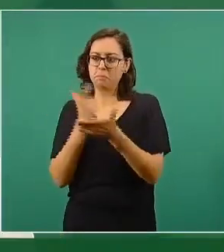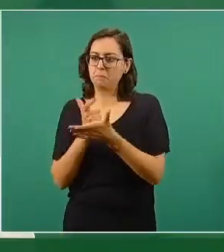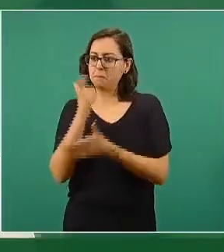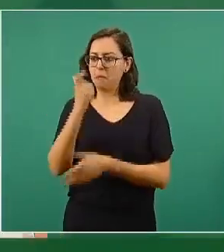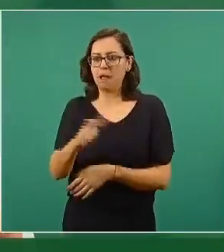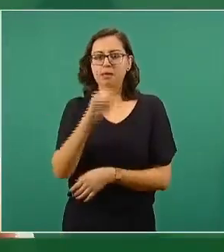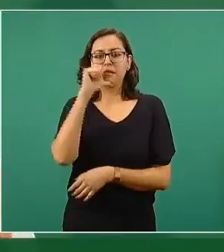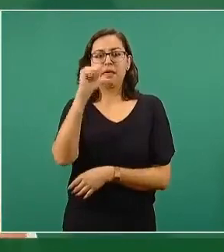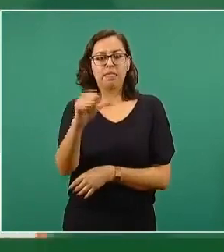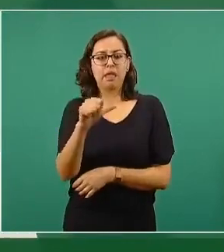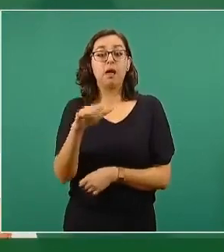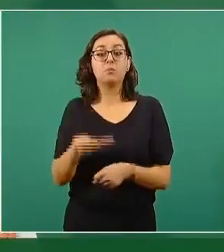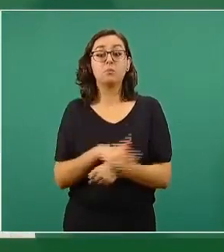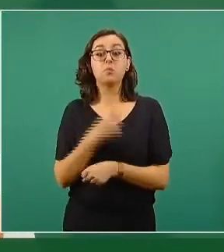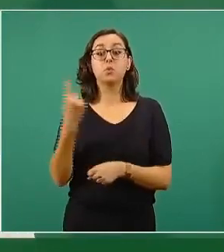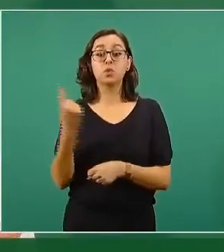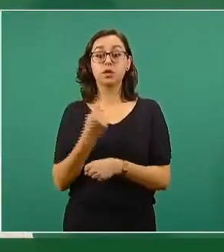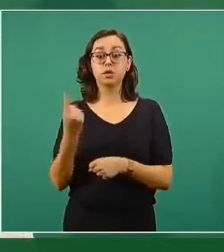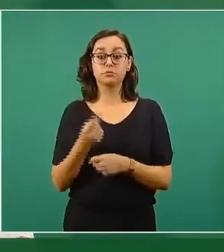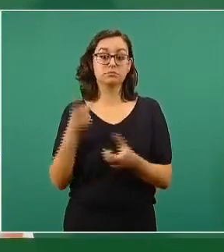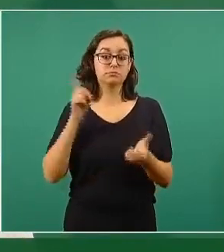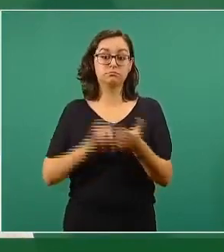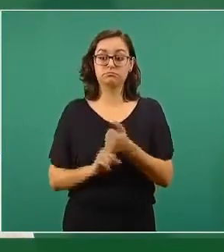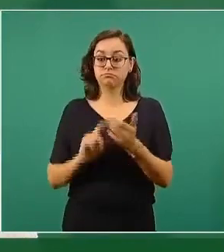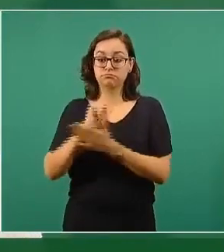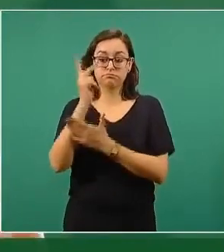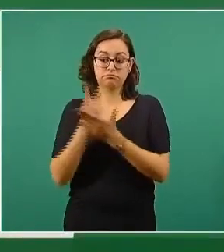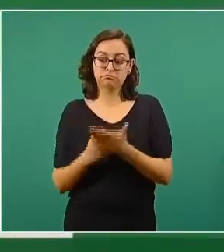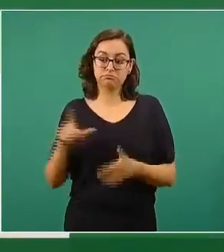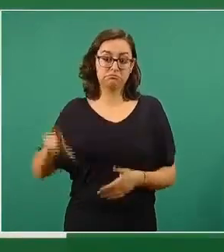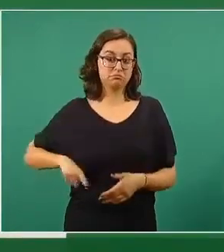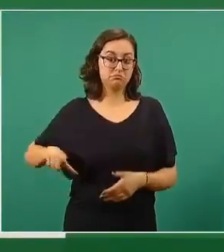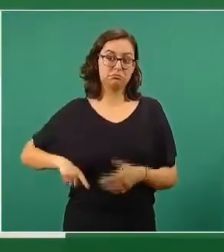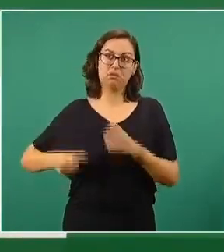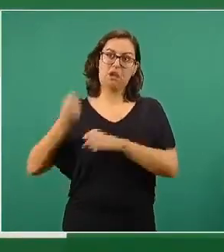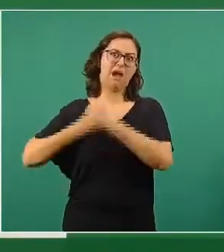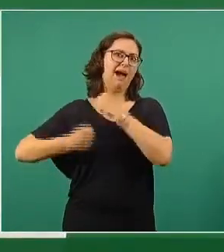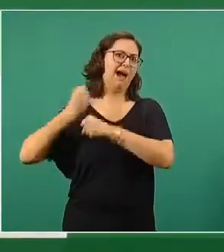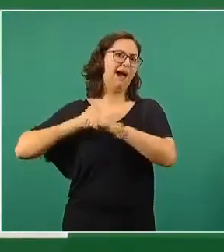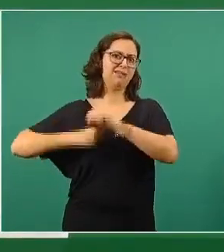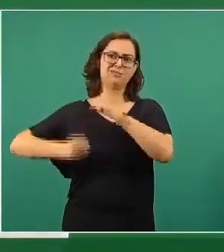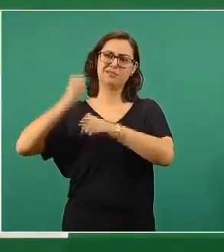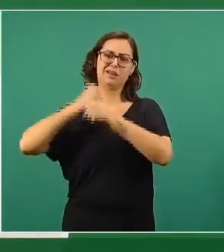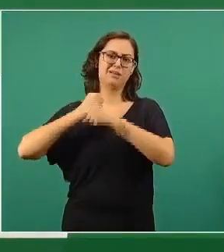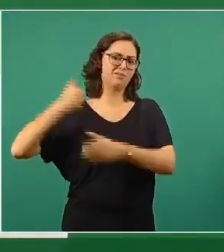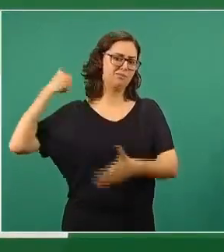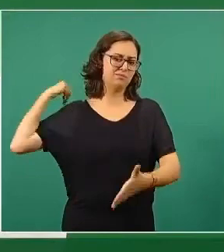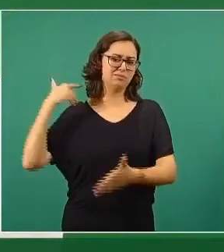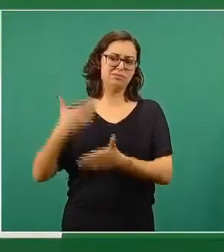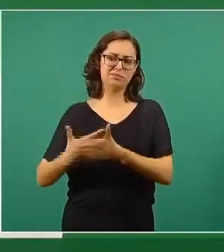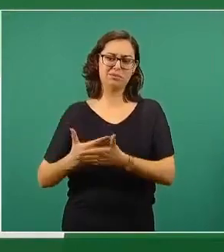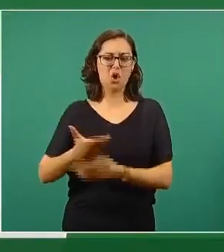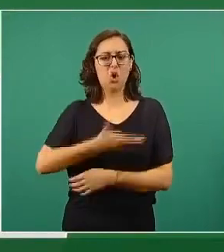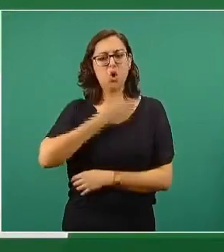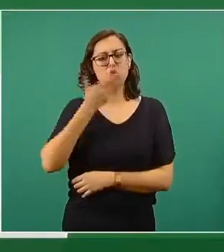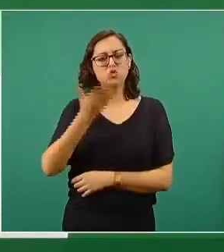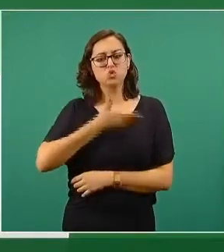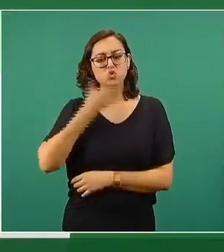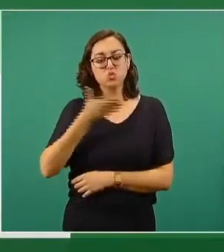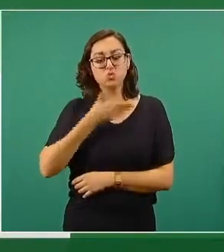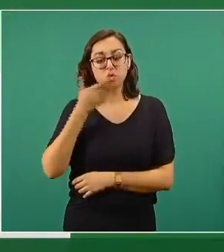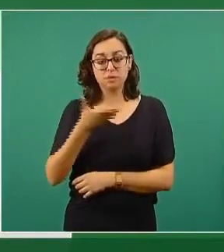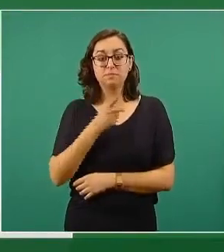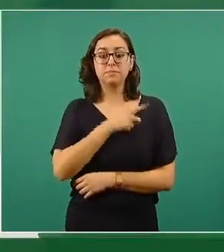lado porque son parte de un programa gubernamental que existe desde hace décadas en México y que definitivamente